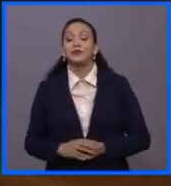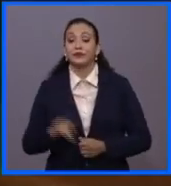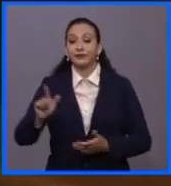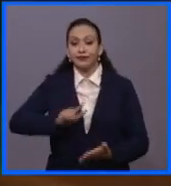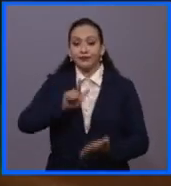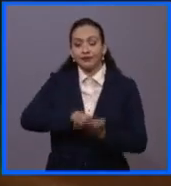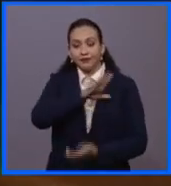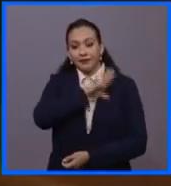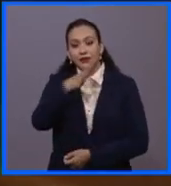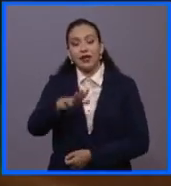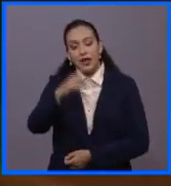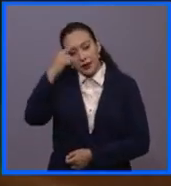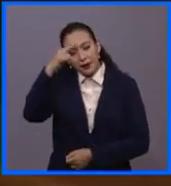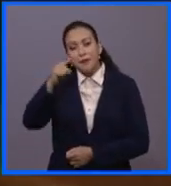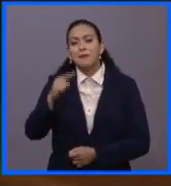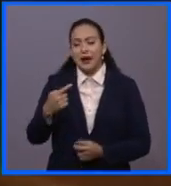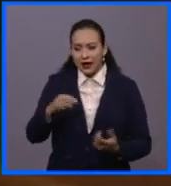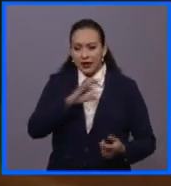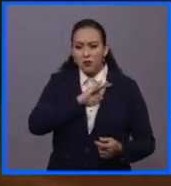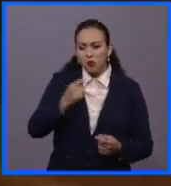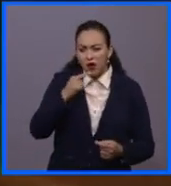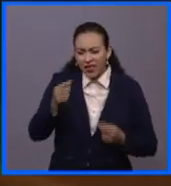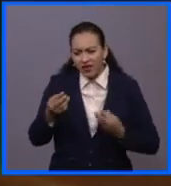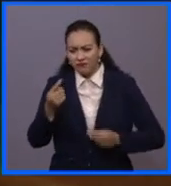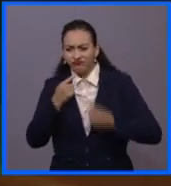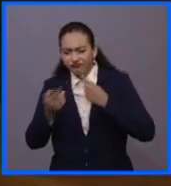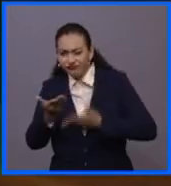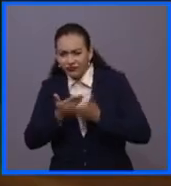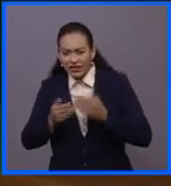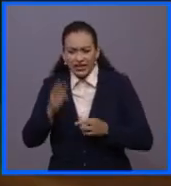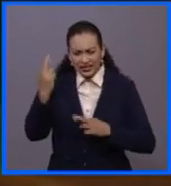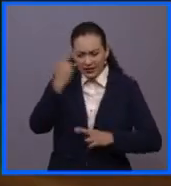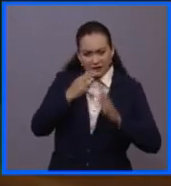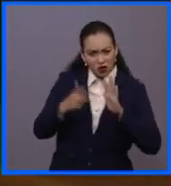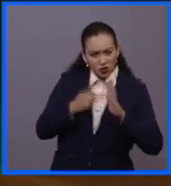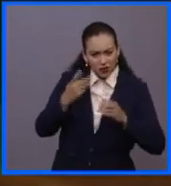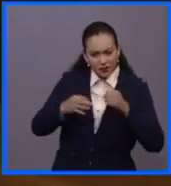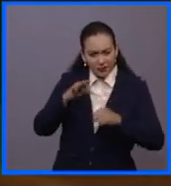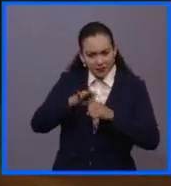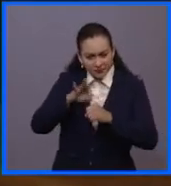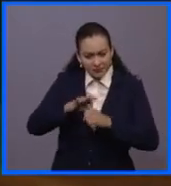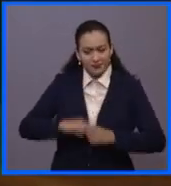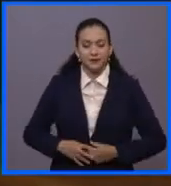Ley General del Sistema de Medios de Impugnación en materia electoral.